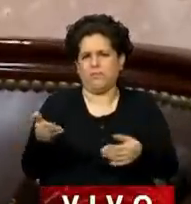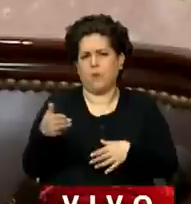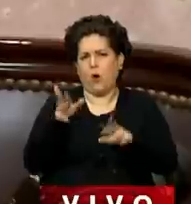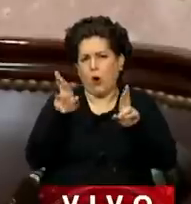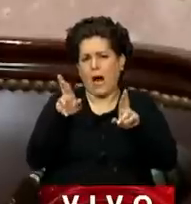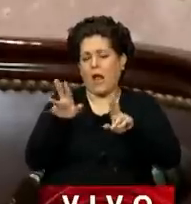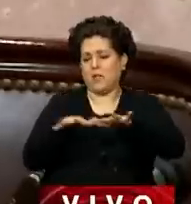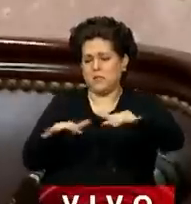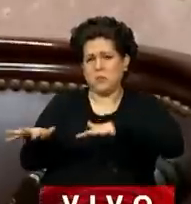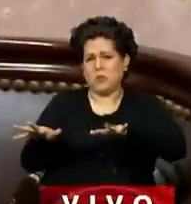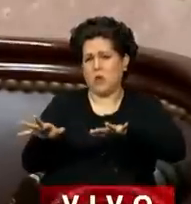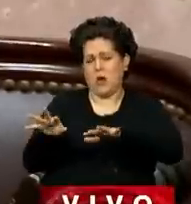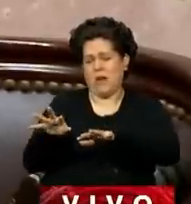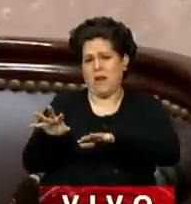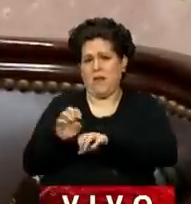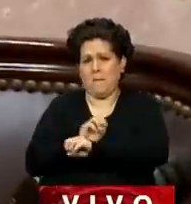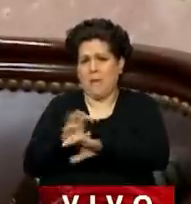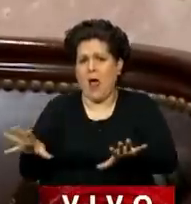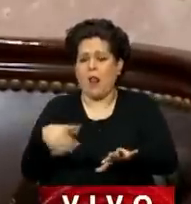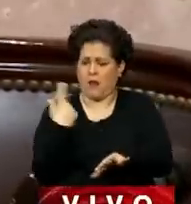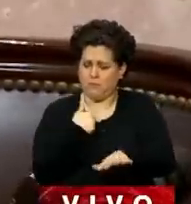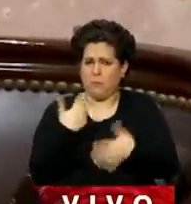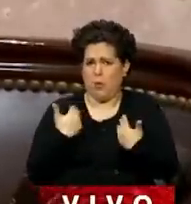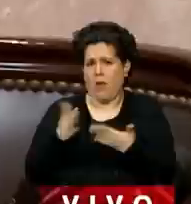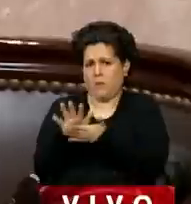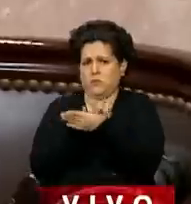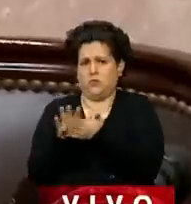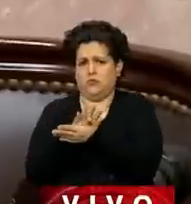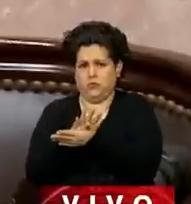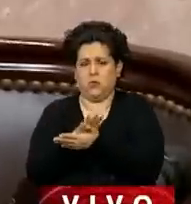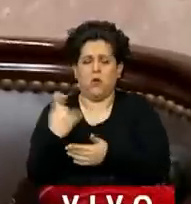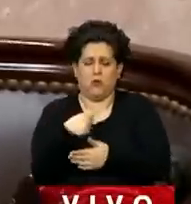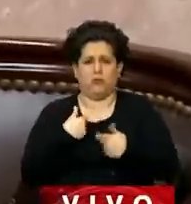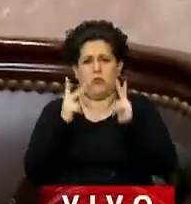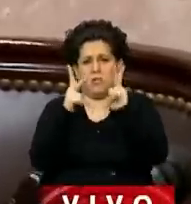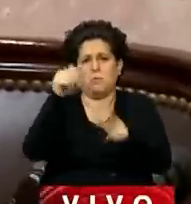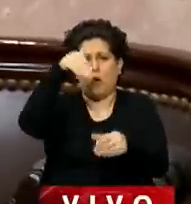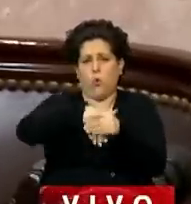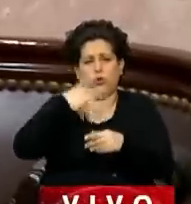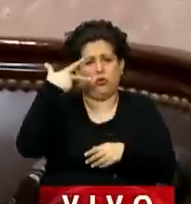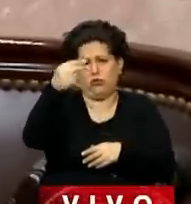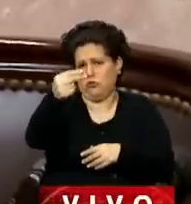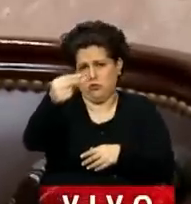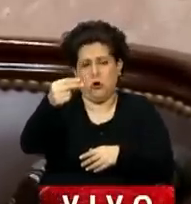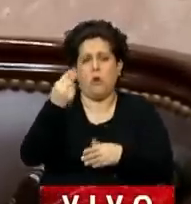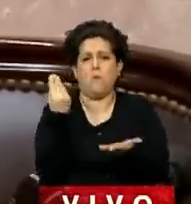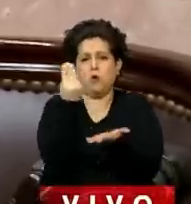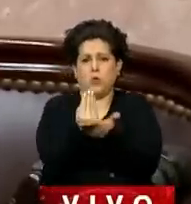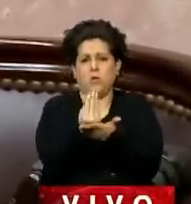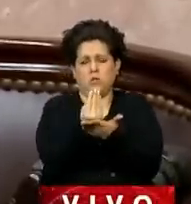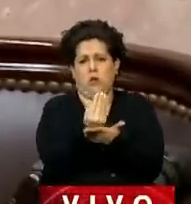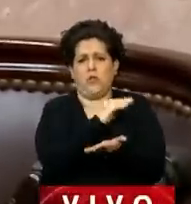circunstancias que estamos viviendo los argentinos adelantamos nuestro voto negativo a la postulación de la diputada